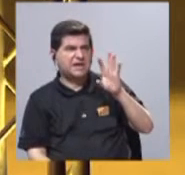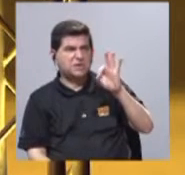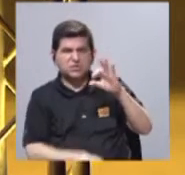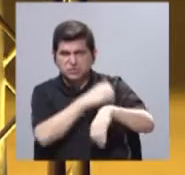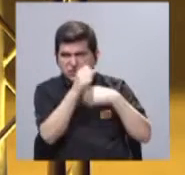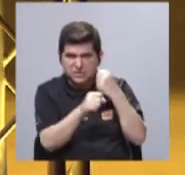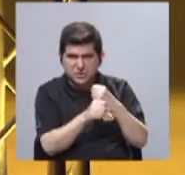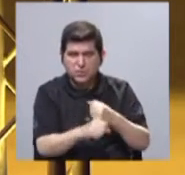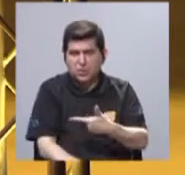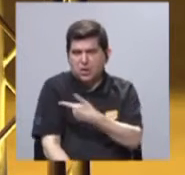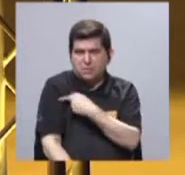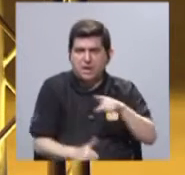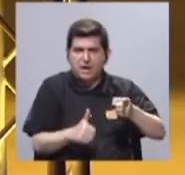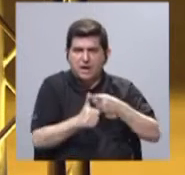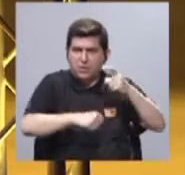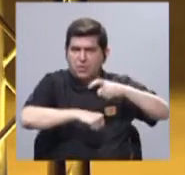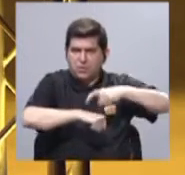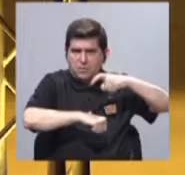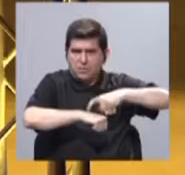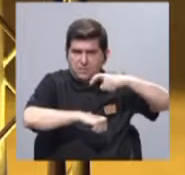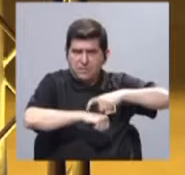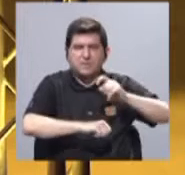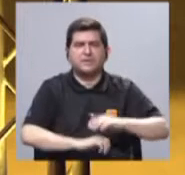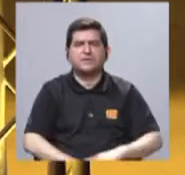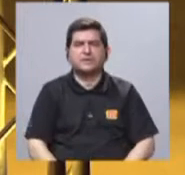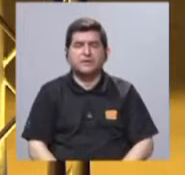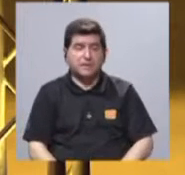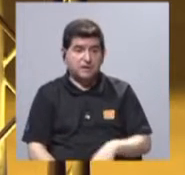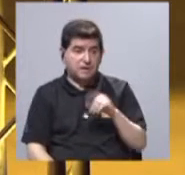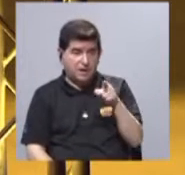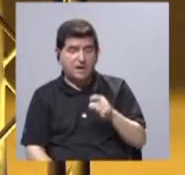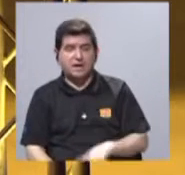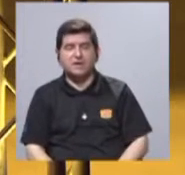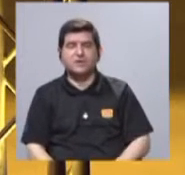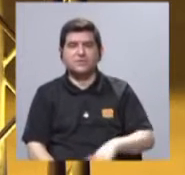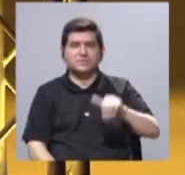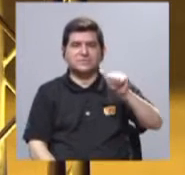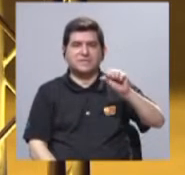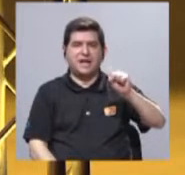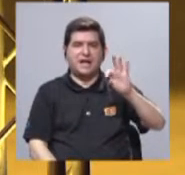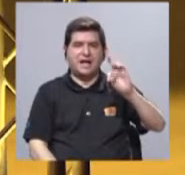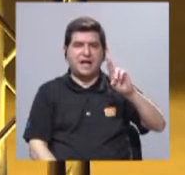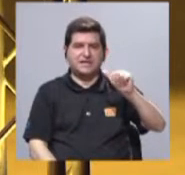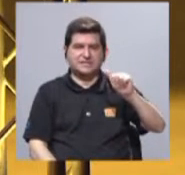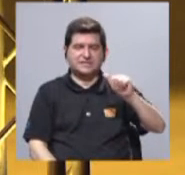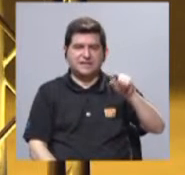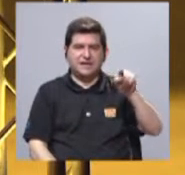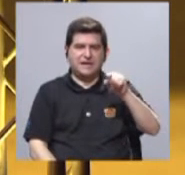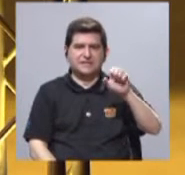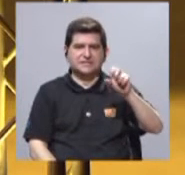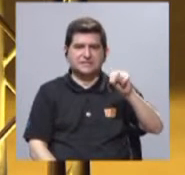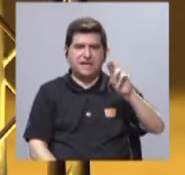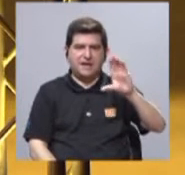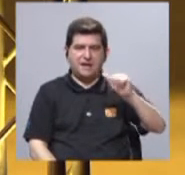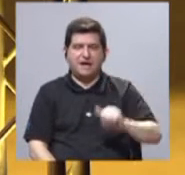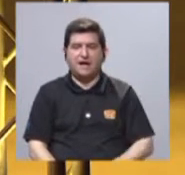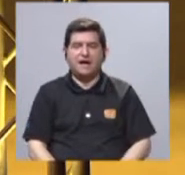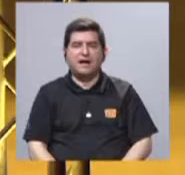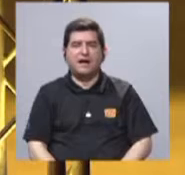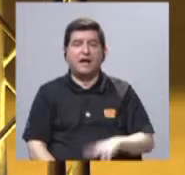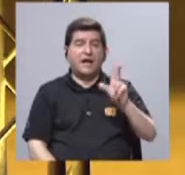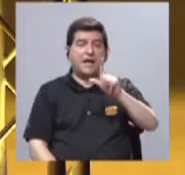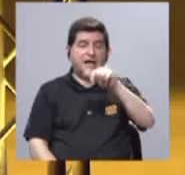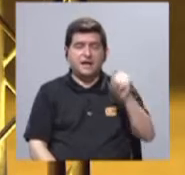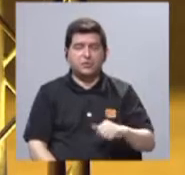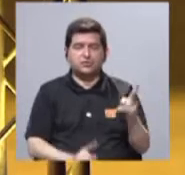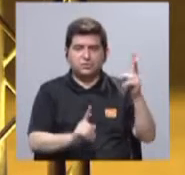que se vacunó inicialmente con astrazéneca y la segunda dosis había que ponerla a los